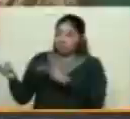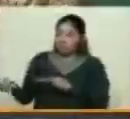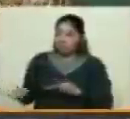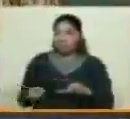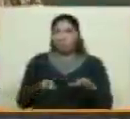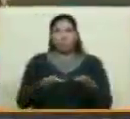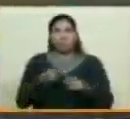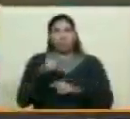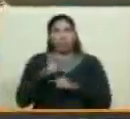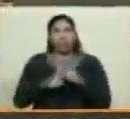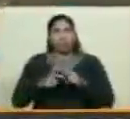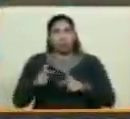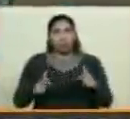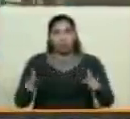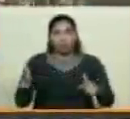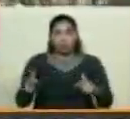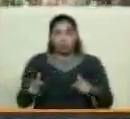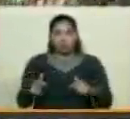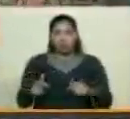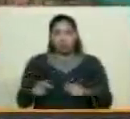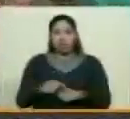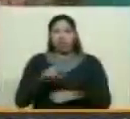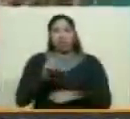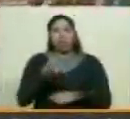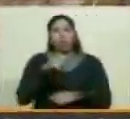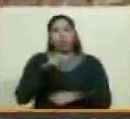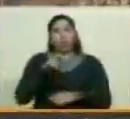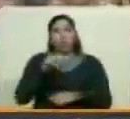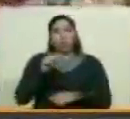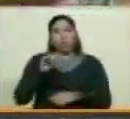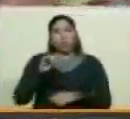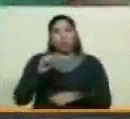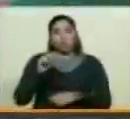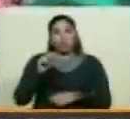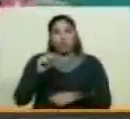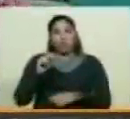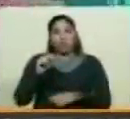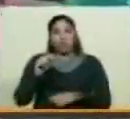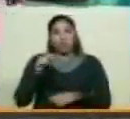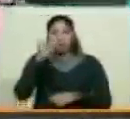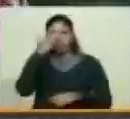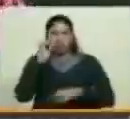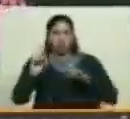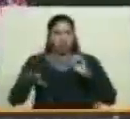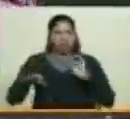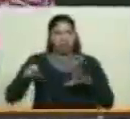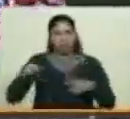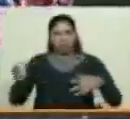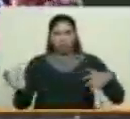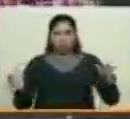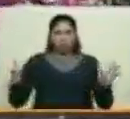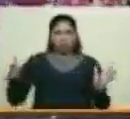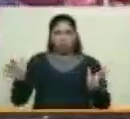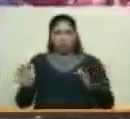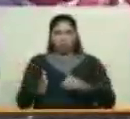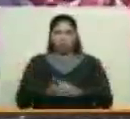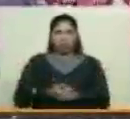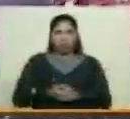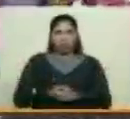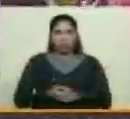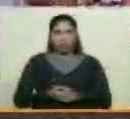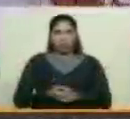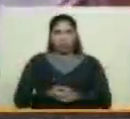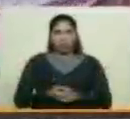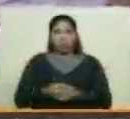nombre el musical guayana bastante recordemos que tal día como el